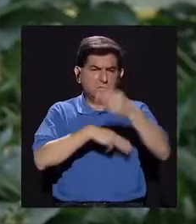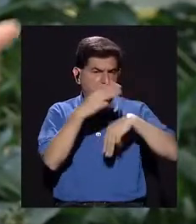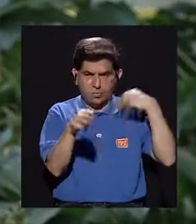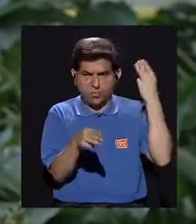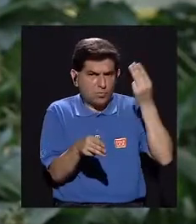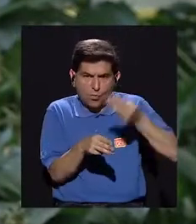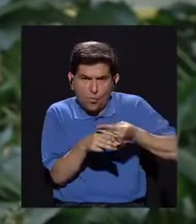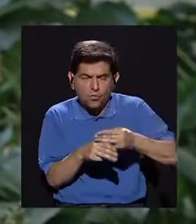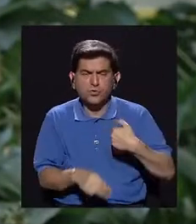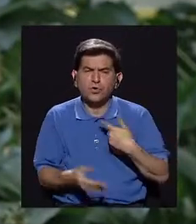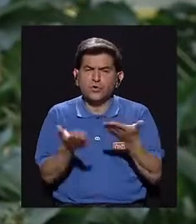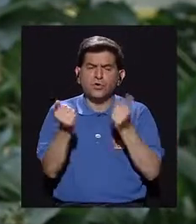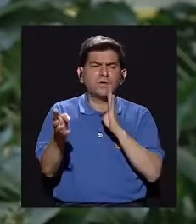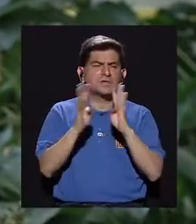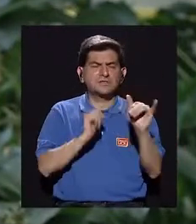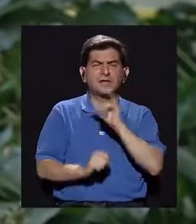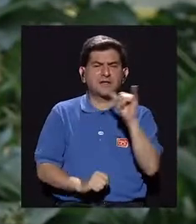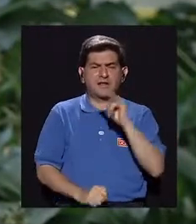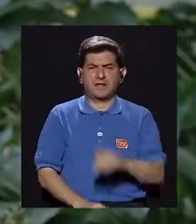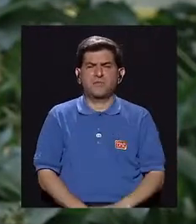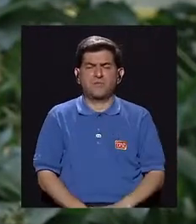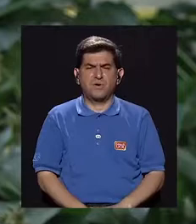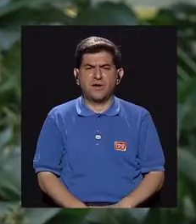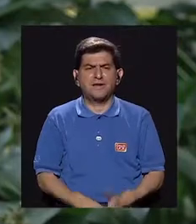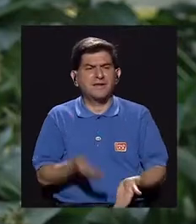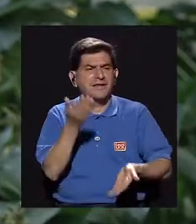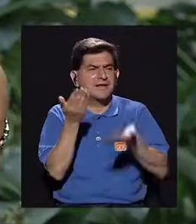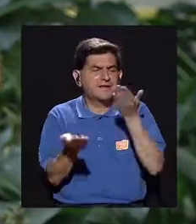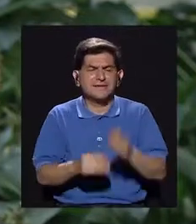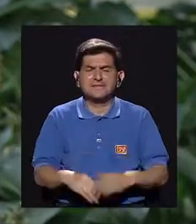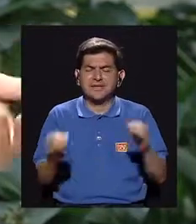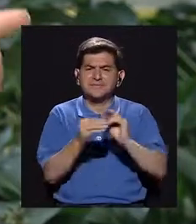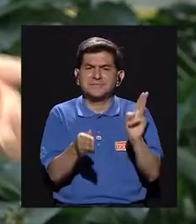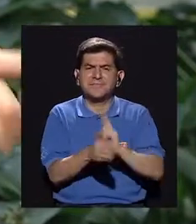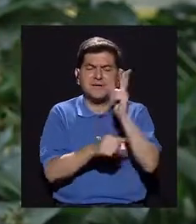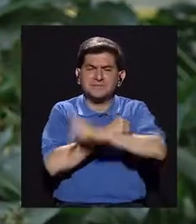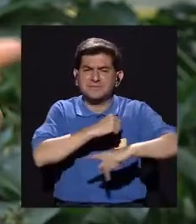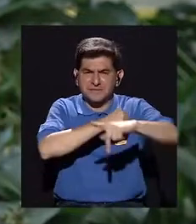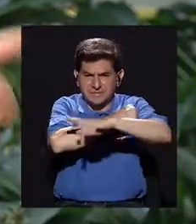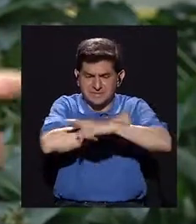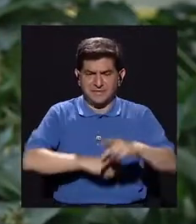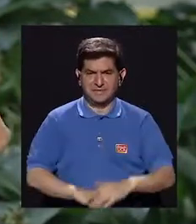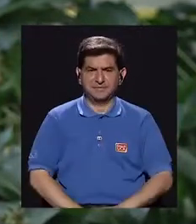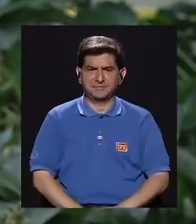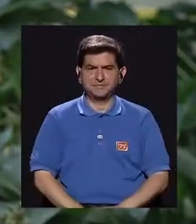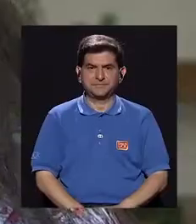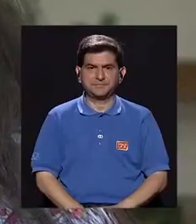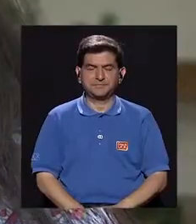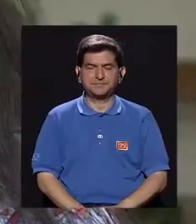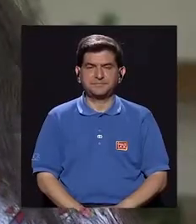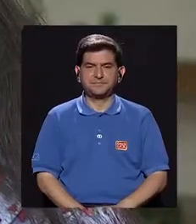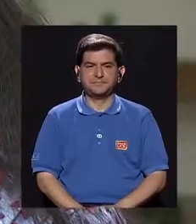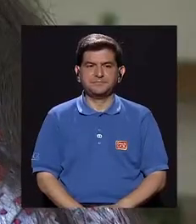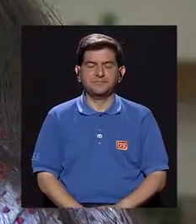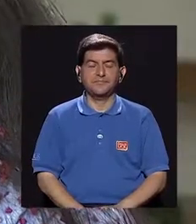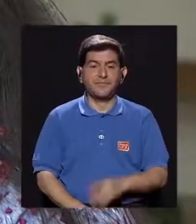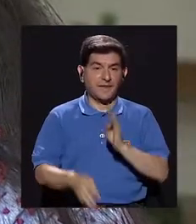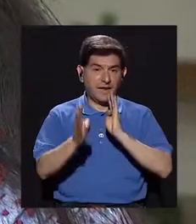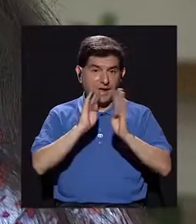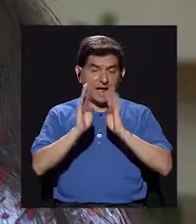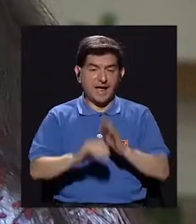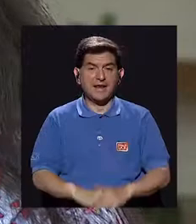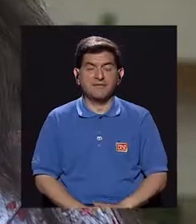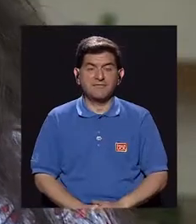todas partes del mundo. Y me gustaría hablar también un poco de cuáles son tal vez las que más se consuman en nuestro país, Roxana. Ok.